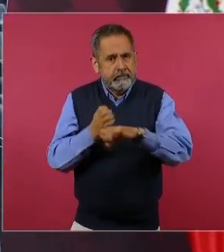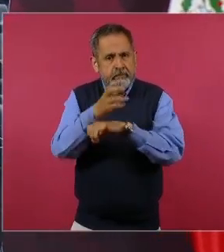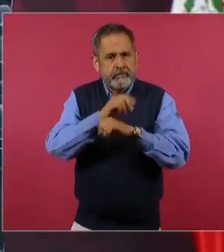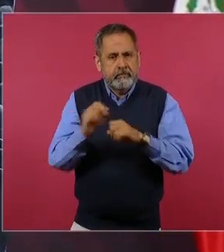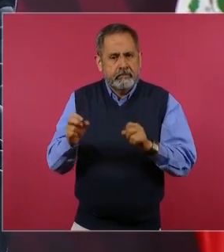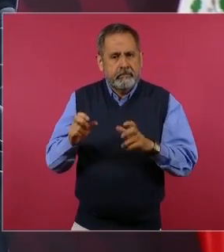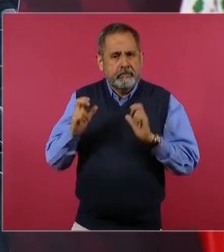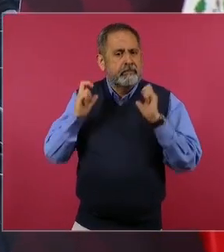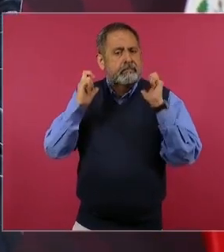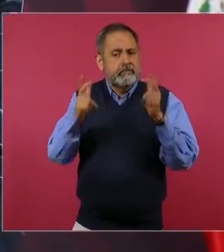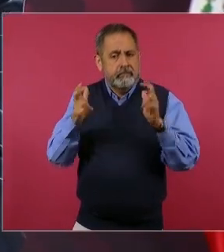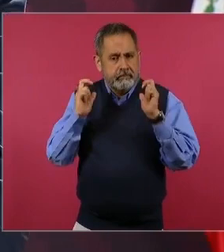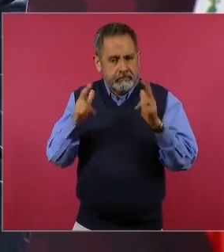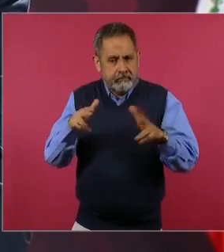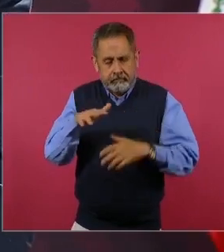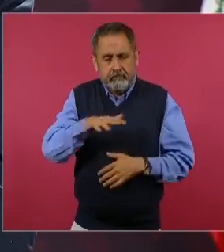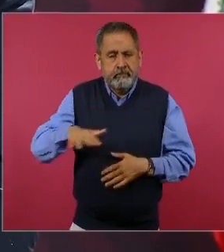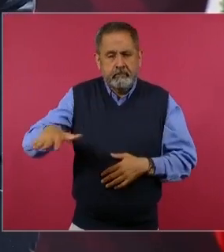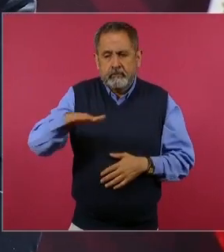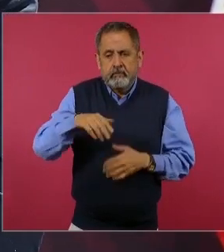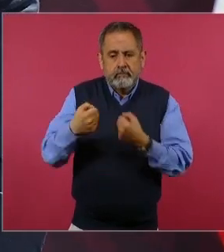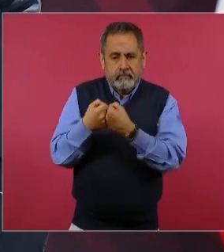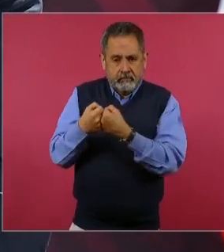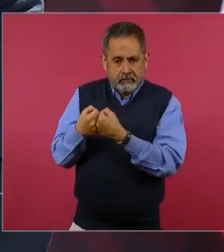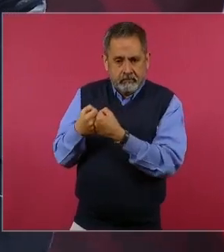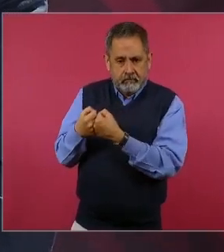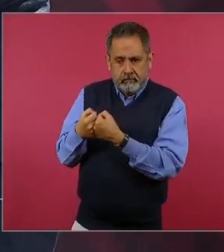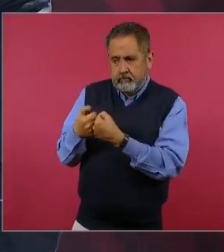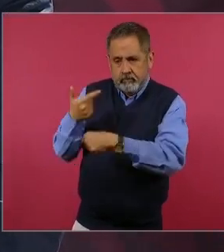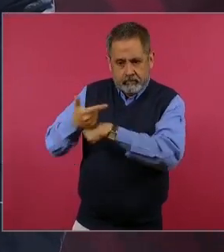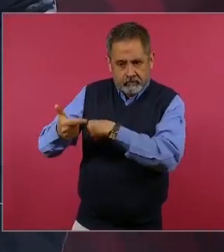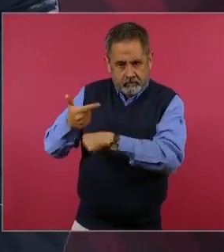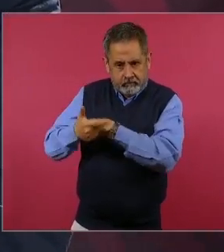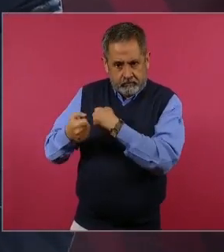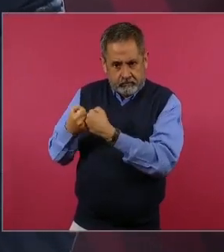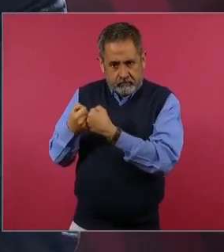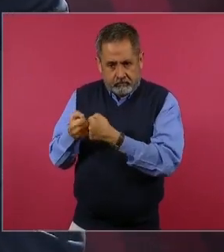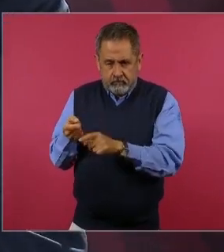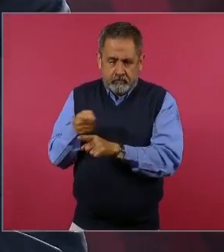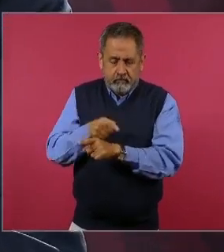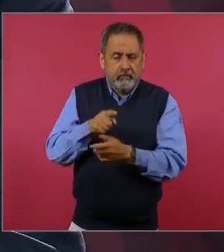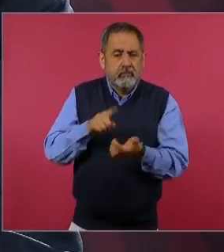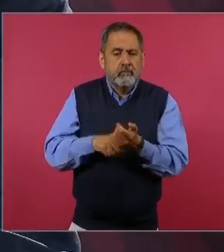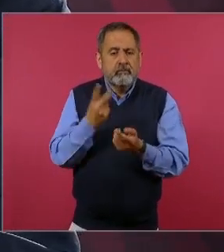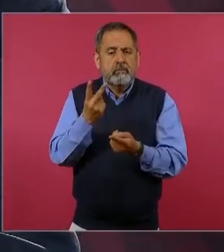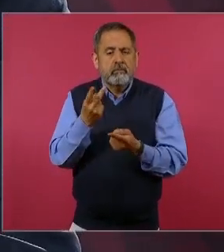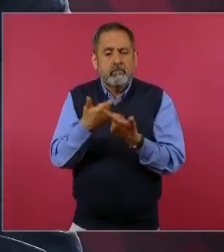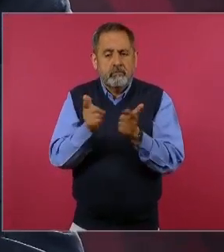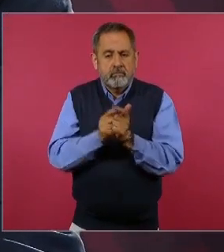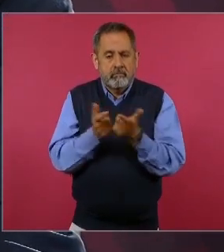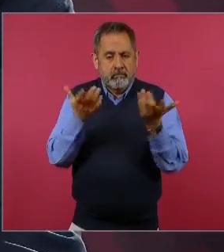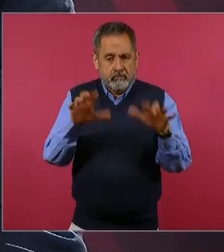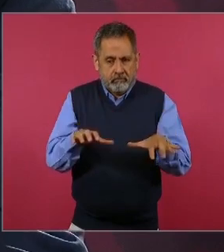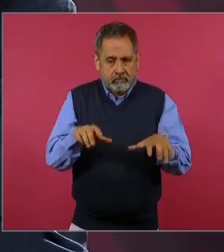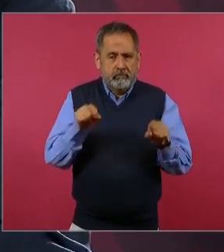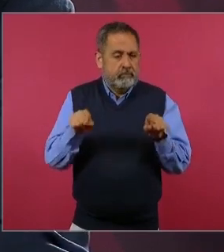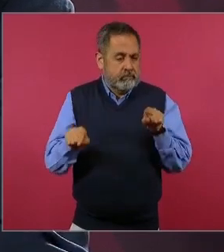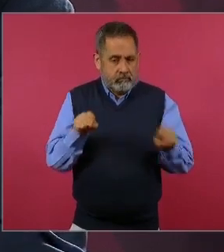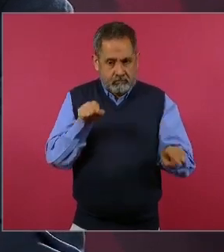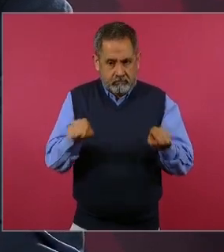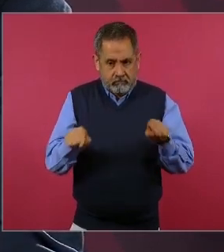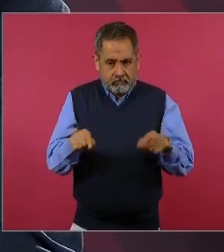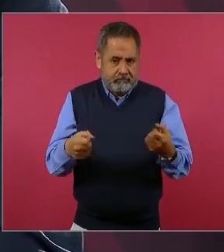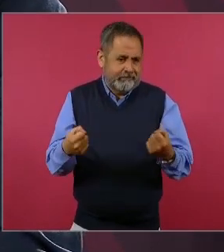Chiapas, en la zona fronteriza con Guatemala. Hay dos grupos que